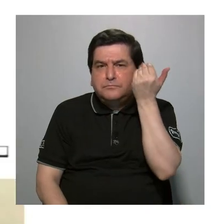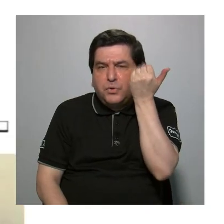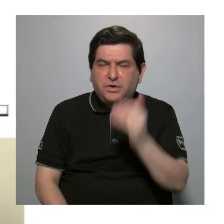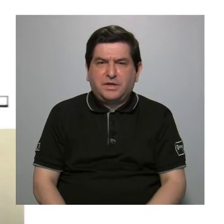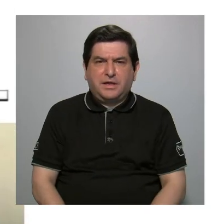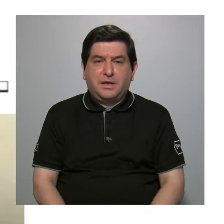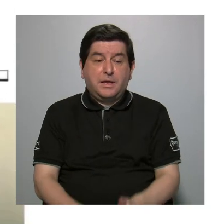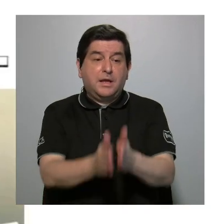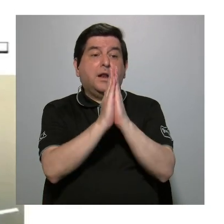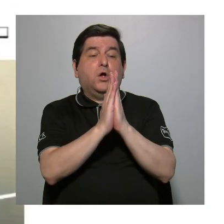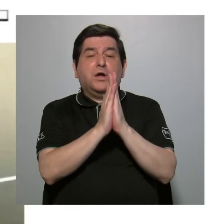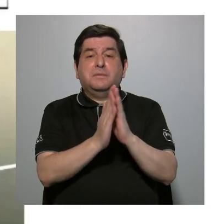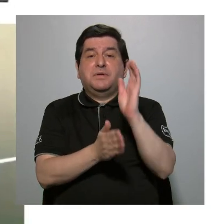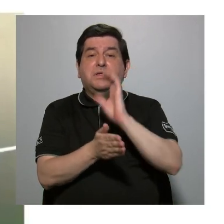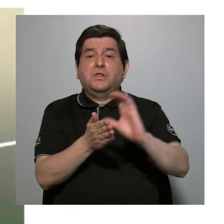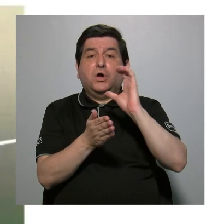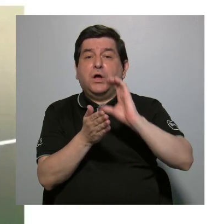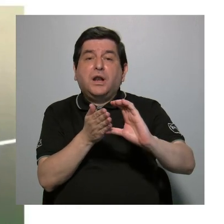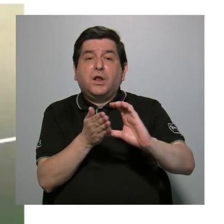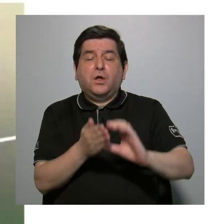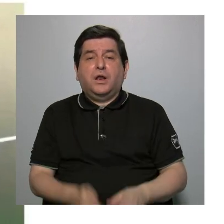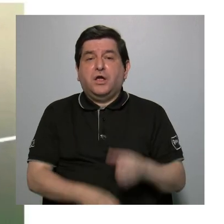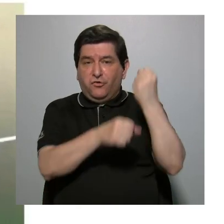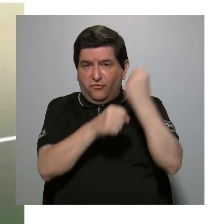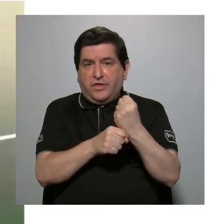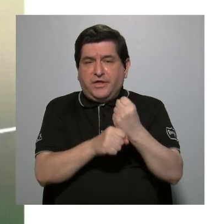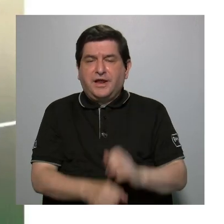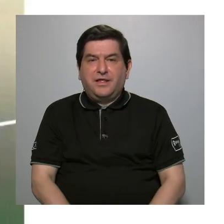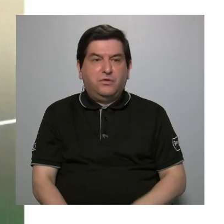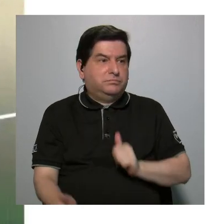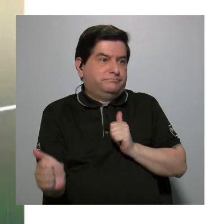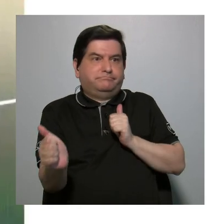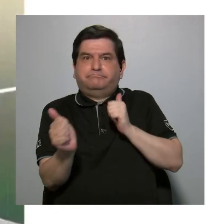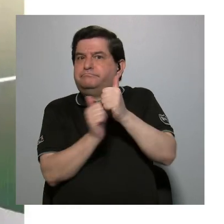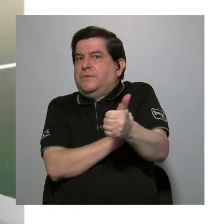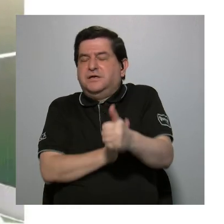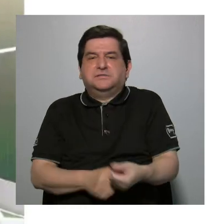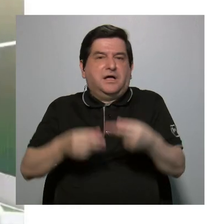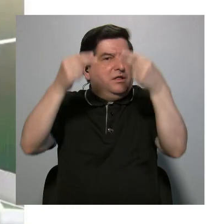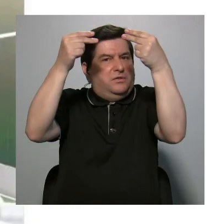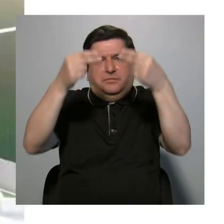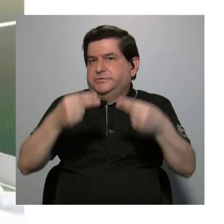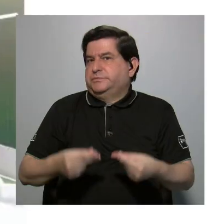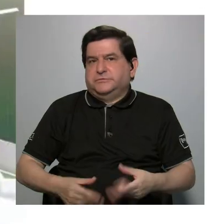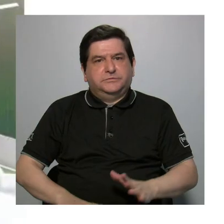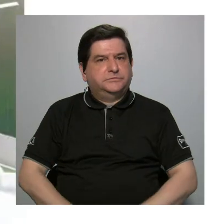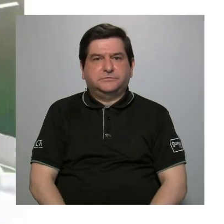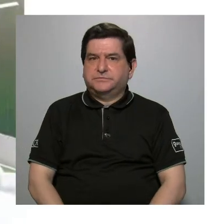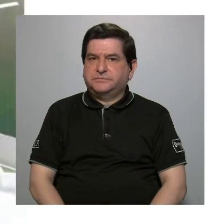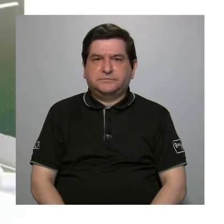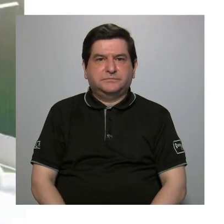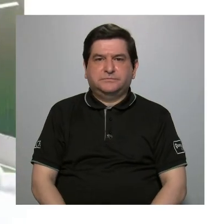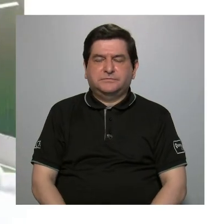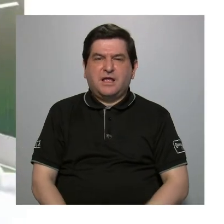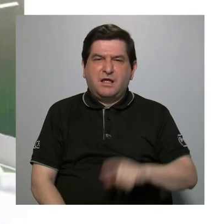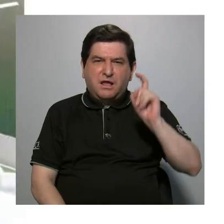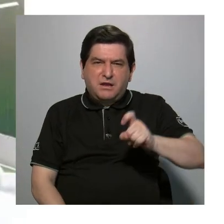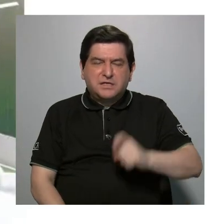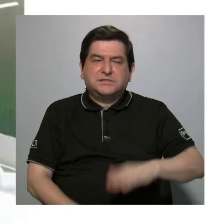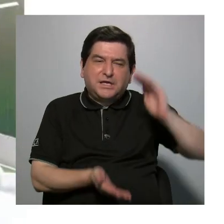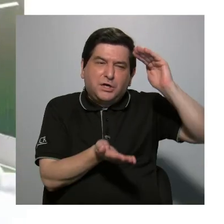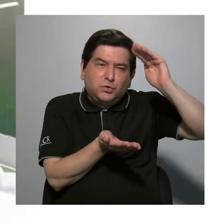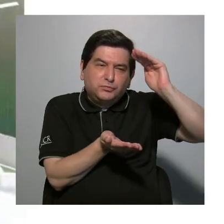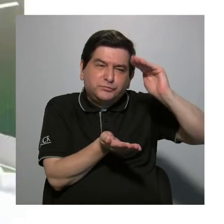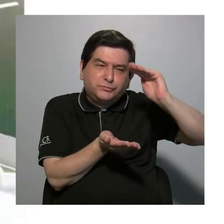porque lo que pidió el colegio se superaba el presupuesto. Entonces hubo